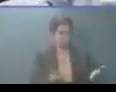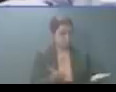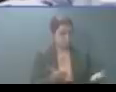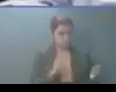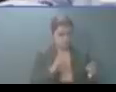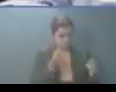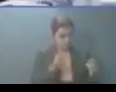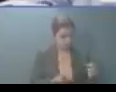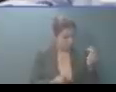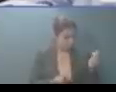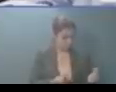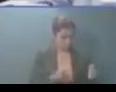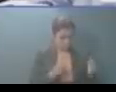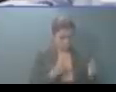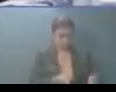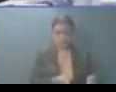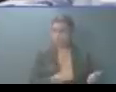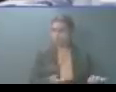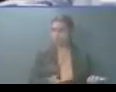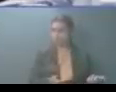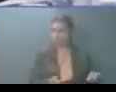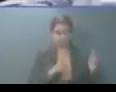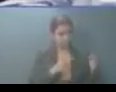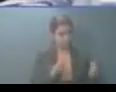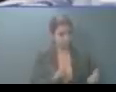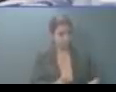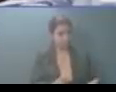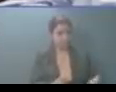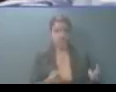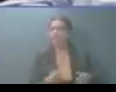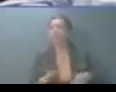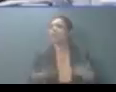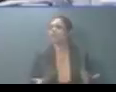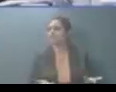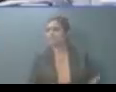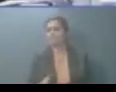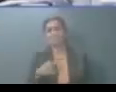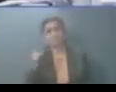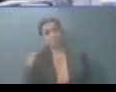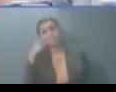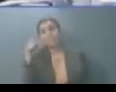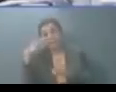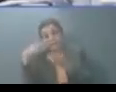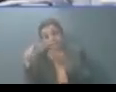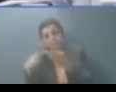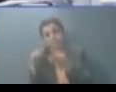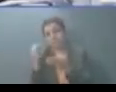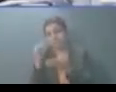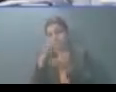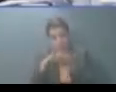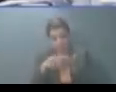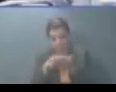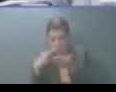de la fase 1 son otros, entonces ahí está. Entonces, revisen estas cosas. Y yo les voy a decir